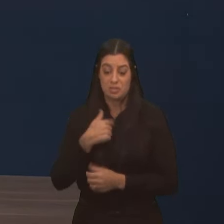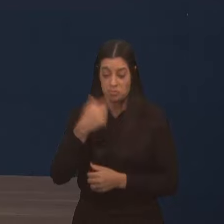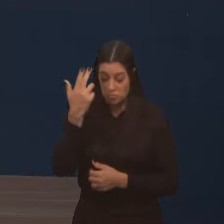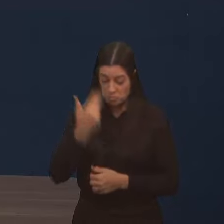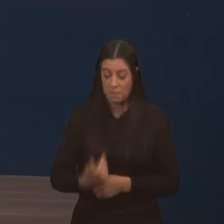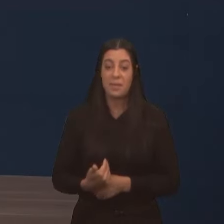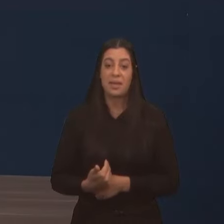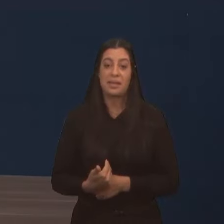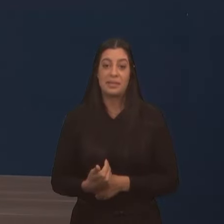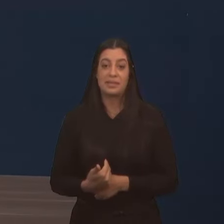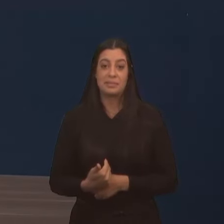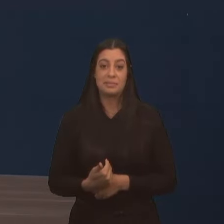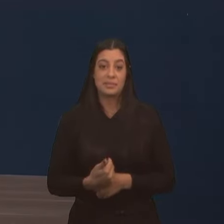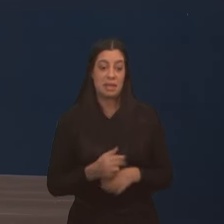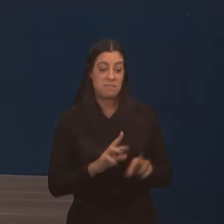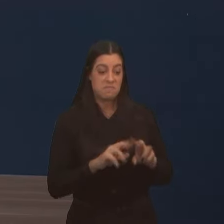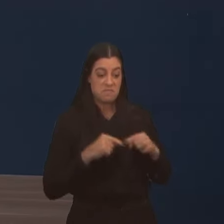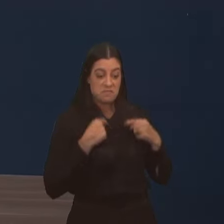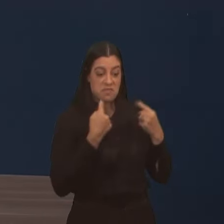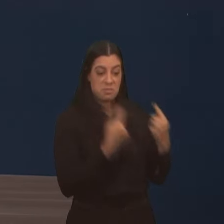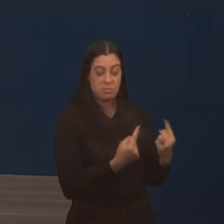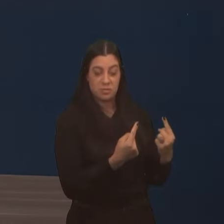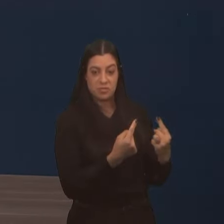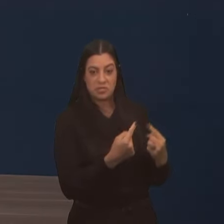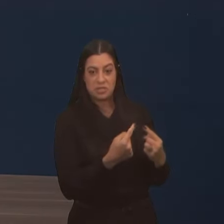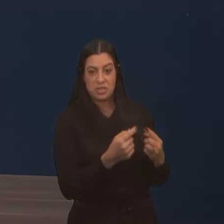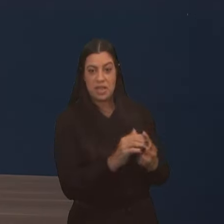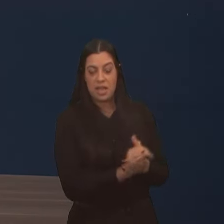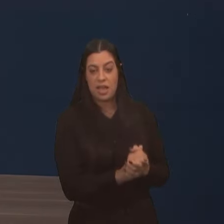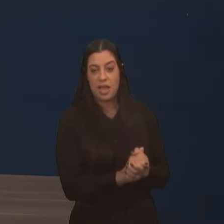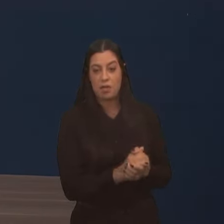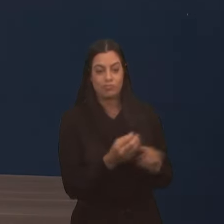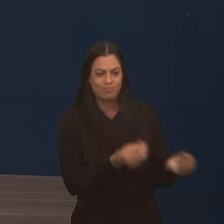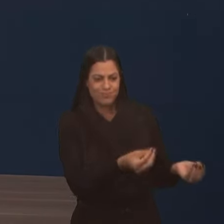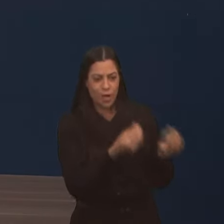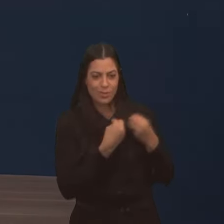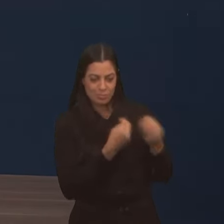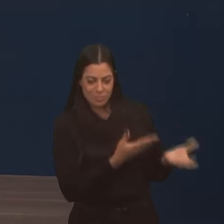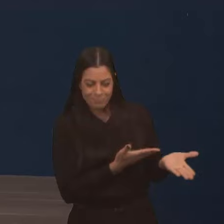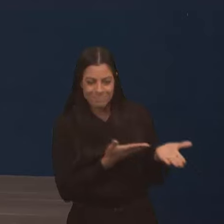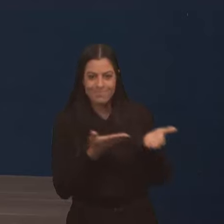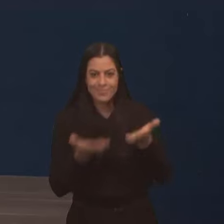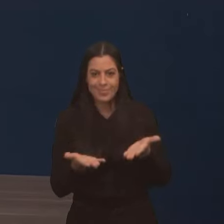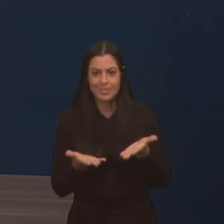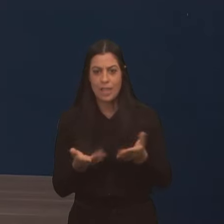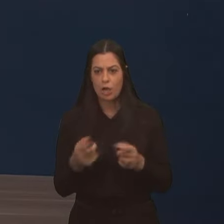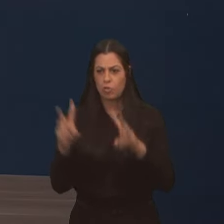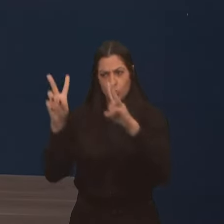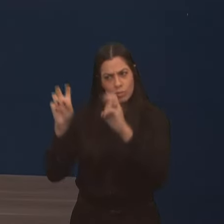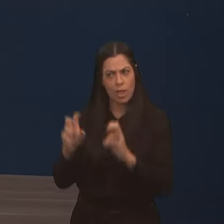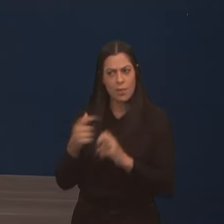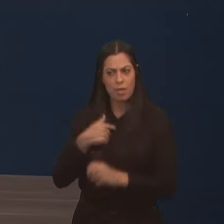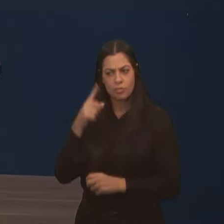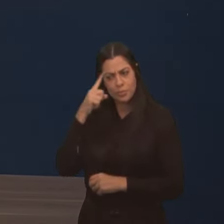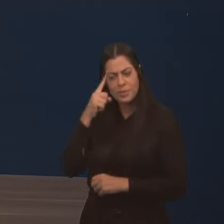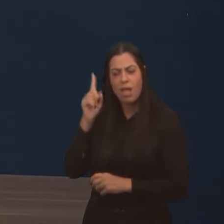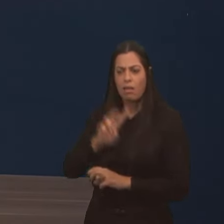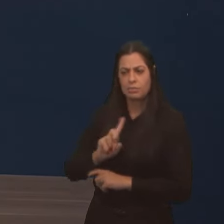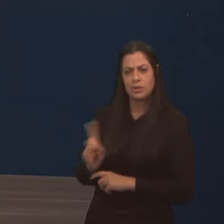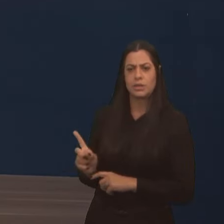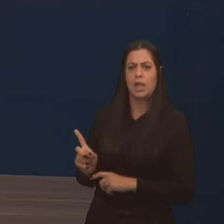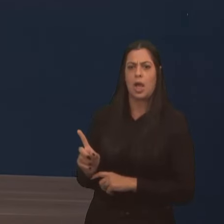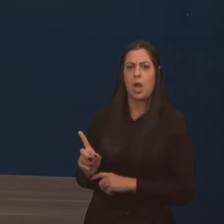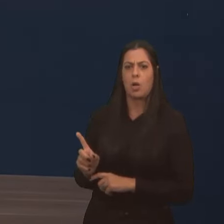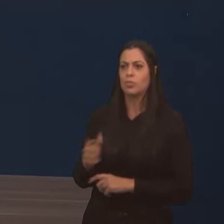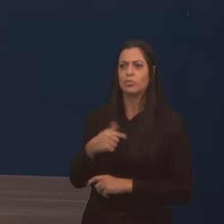soy la misma producto de la rebeldía que me trajo aquí. Entonces, ministro Gilmar, cuando yo recibí la invitación con el título, pensé, no,